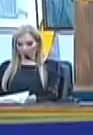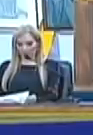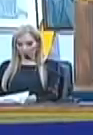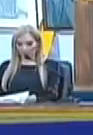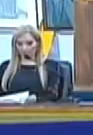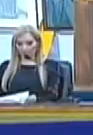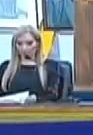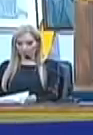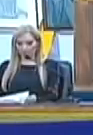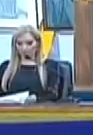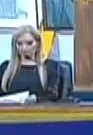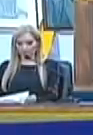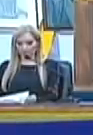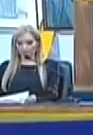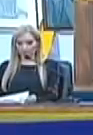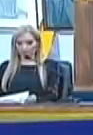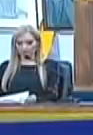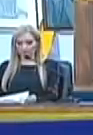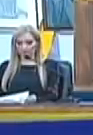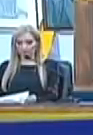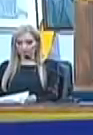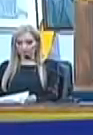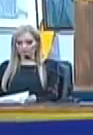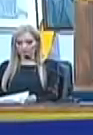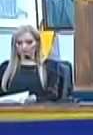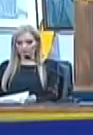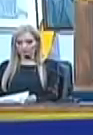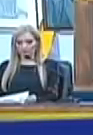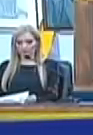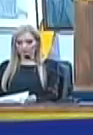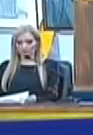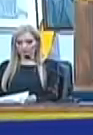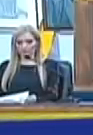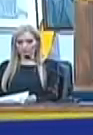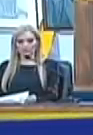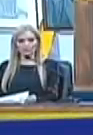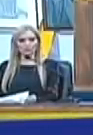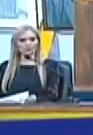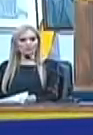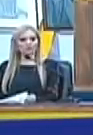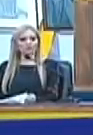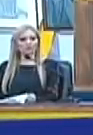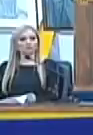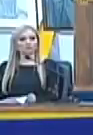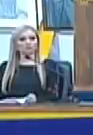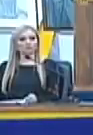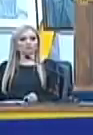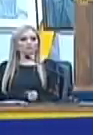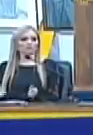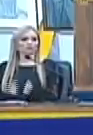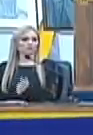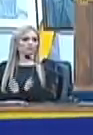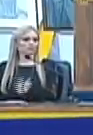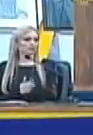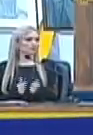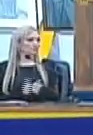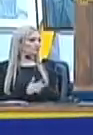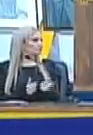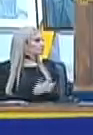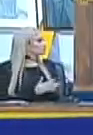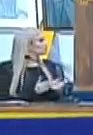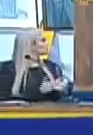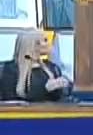llamado en más de mil oportunidades y que ha permitido la paz política hoy cuando comienza el año 2022 y se da este